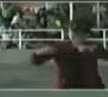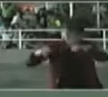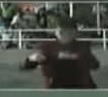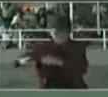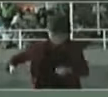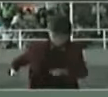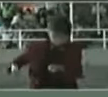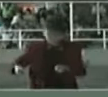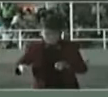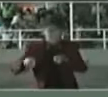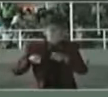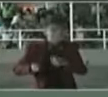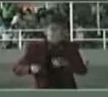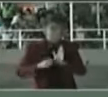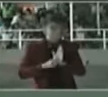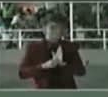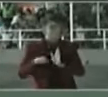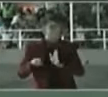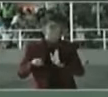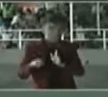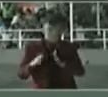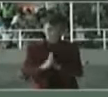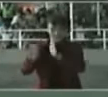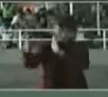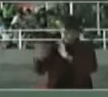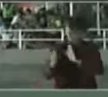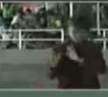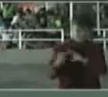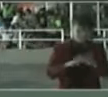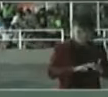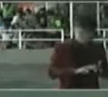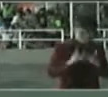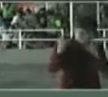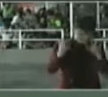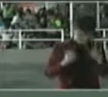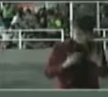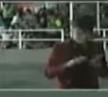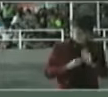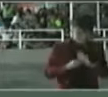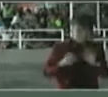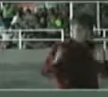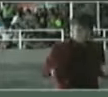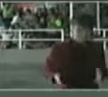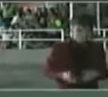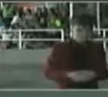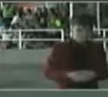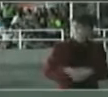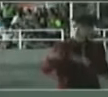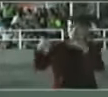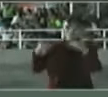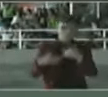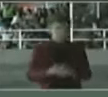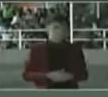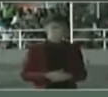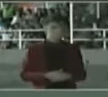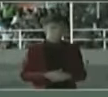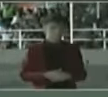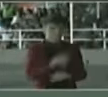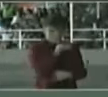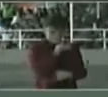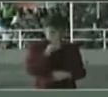estas cosas, sombras de lo que había de venir, y algo más que sublime reservado para este